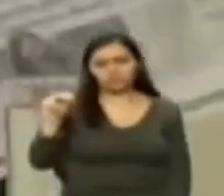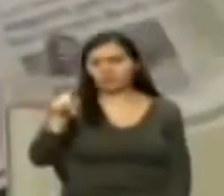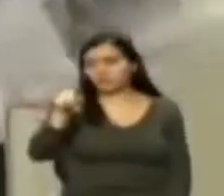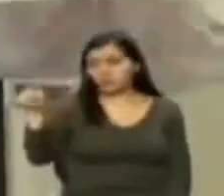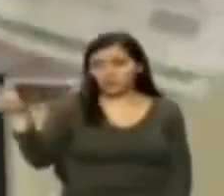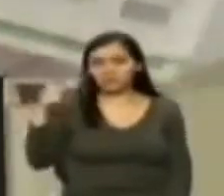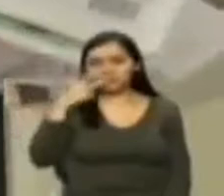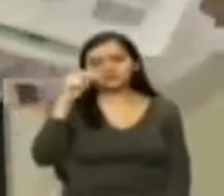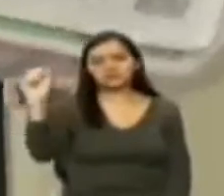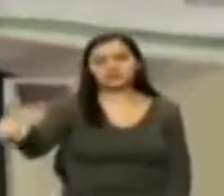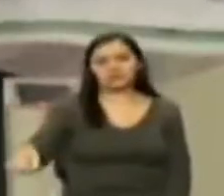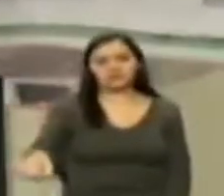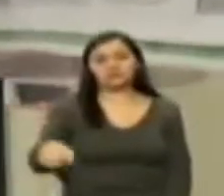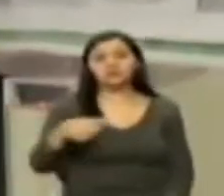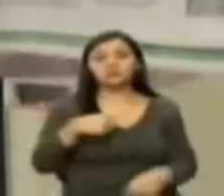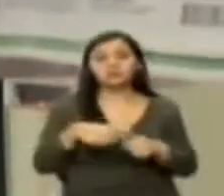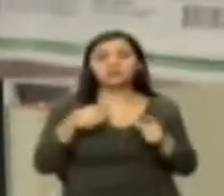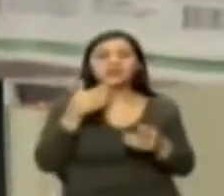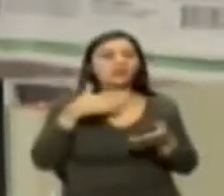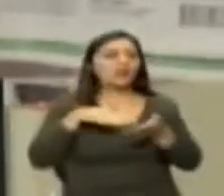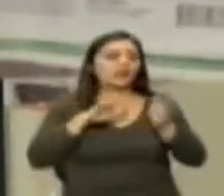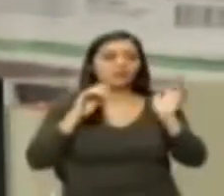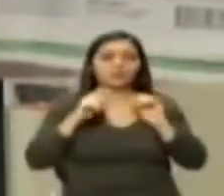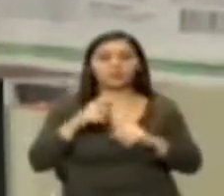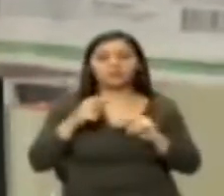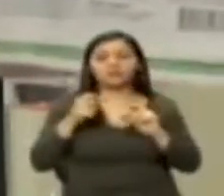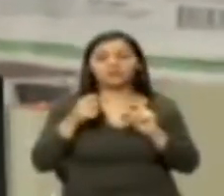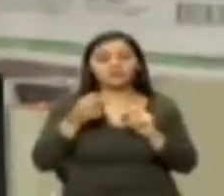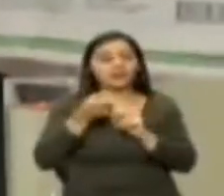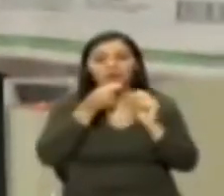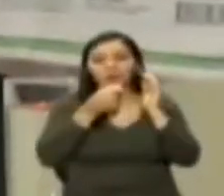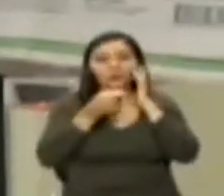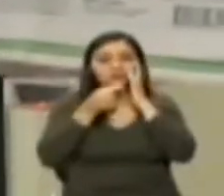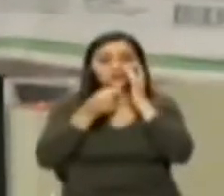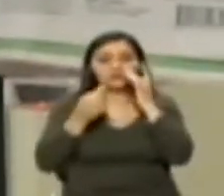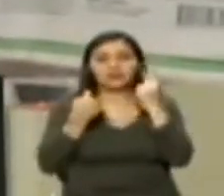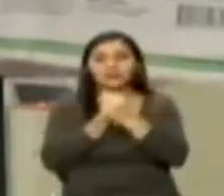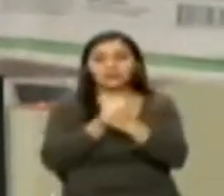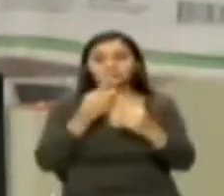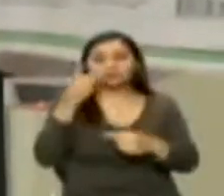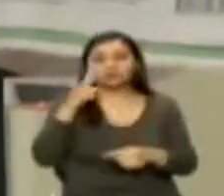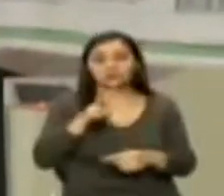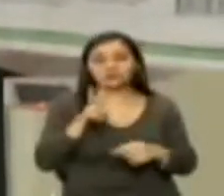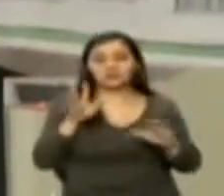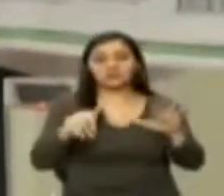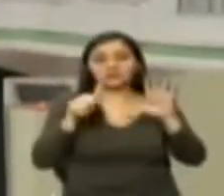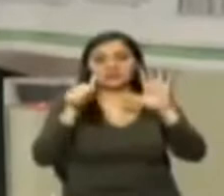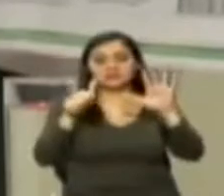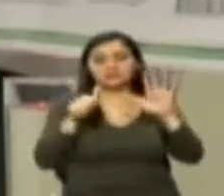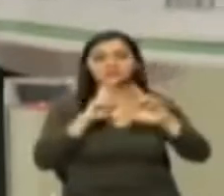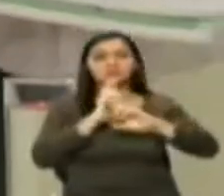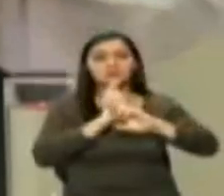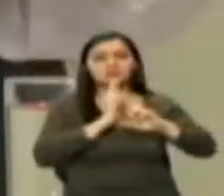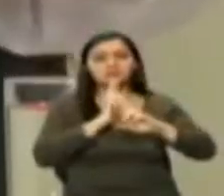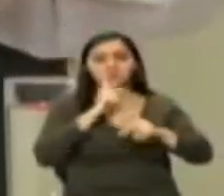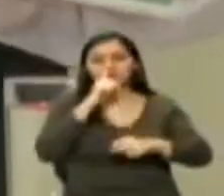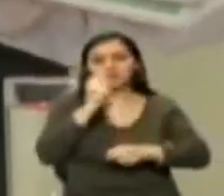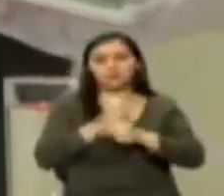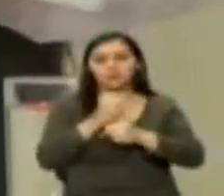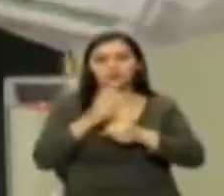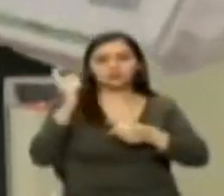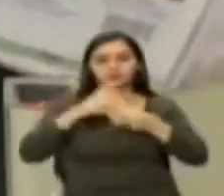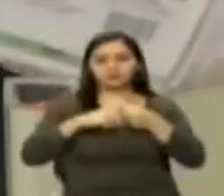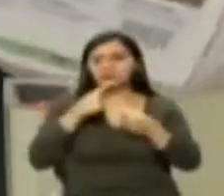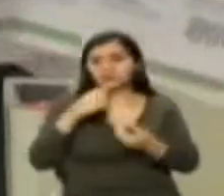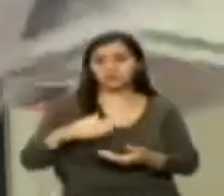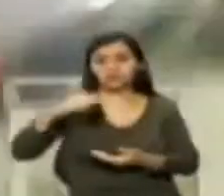O sea, esto es como decir que más tarde la encuesta de marzo del 2016 da como resultado que bajó el desempleo. Entonces mintieron, porque